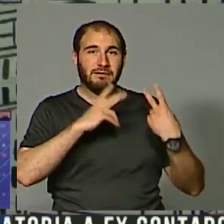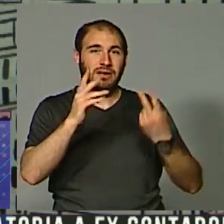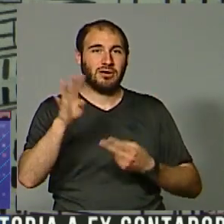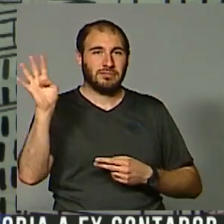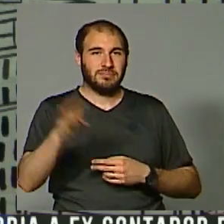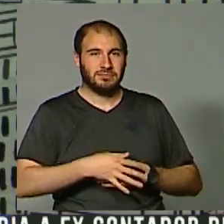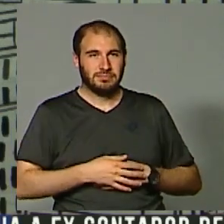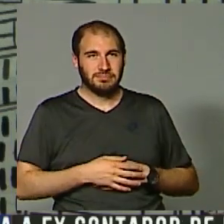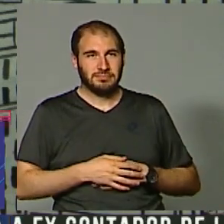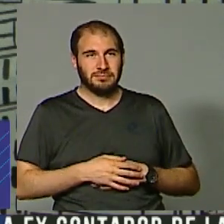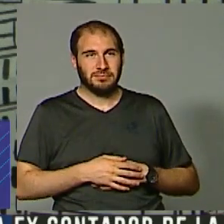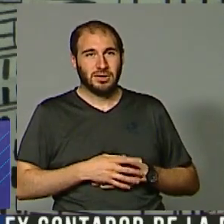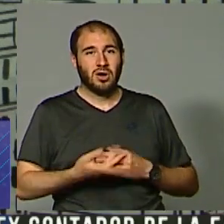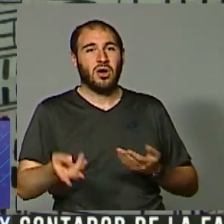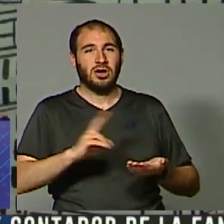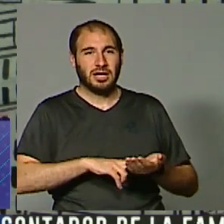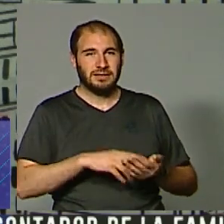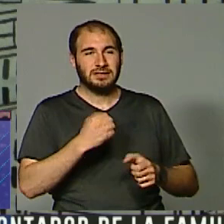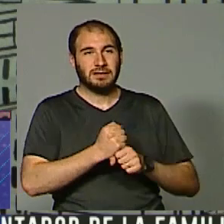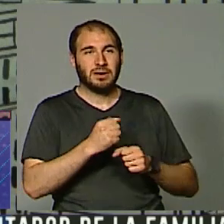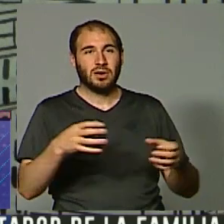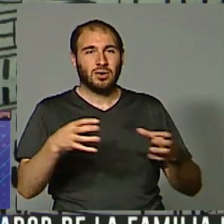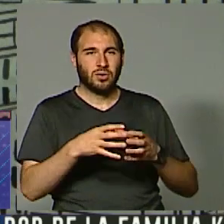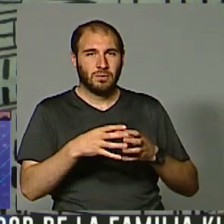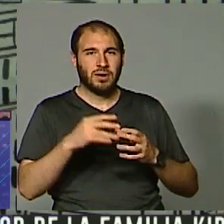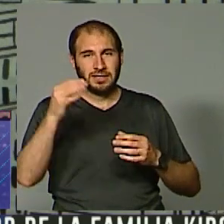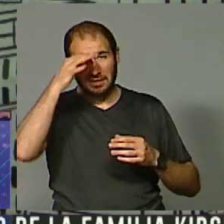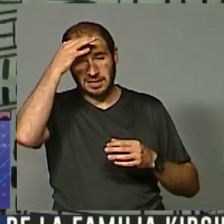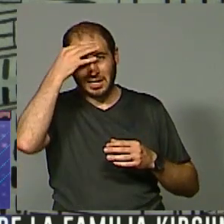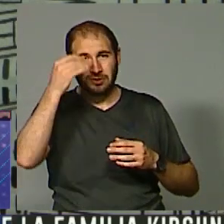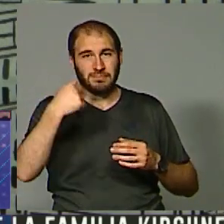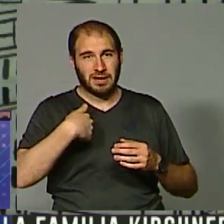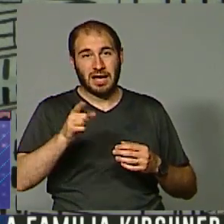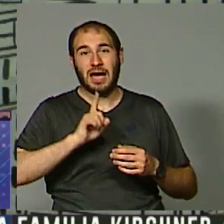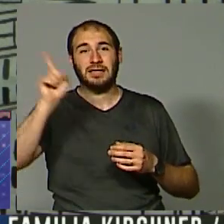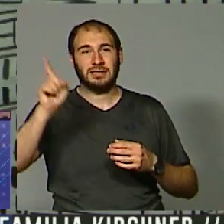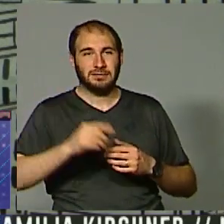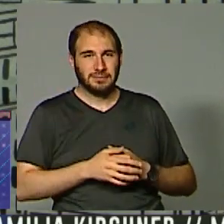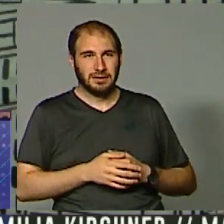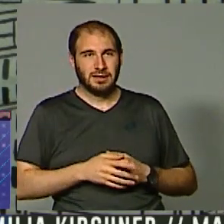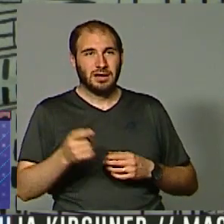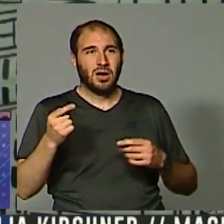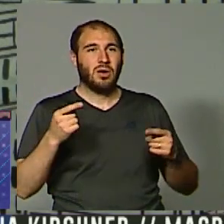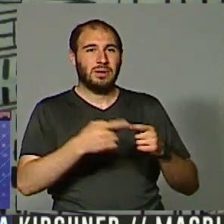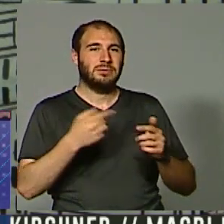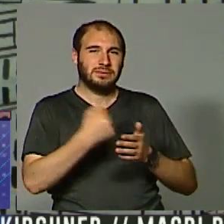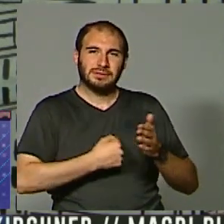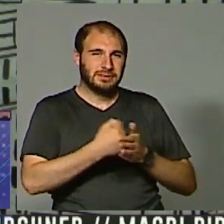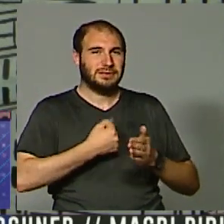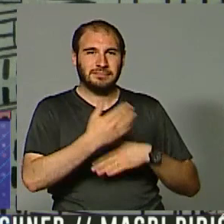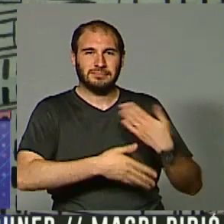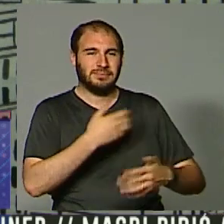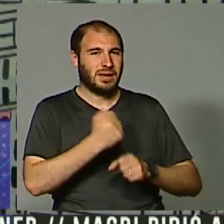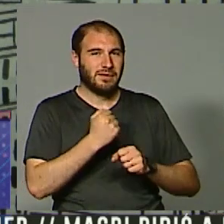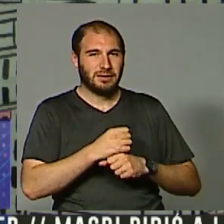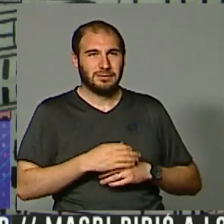Barcelona de nuevo a trabajar con un grupo que está haciendo una obra de teatro mía allá. Así que bueno, con la idea de seguir